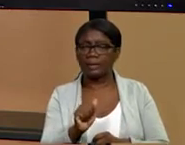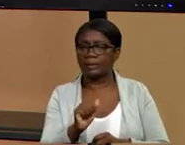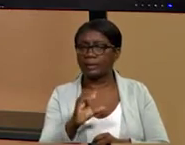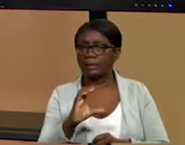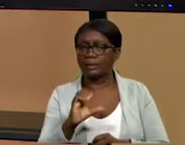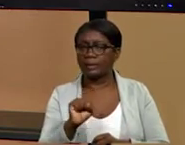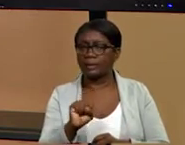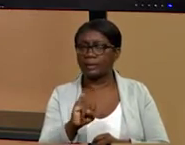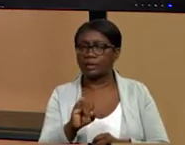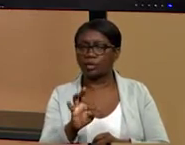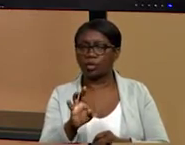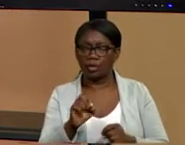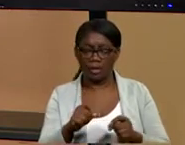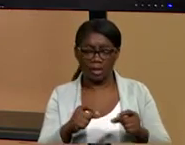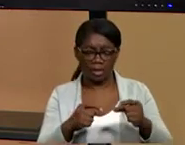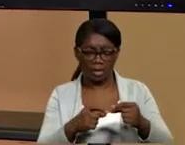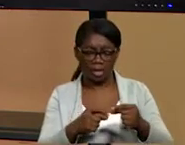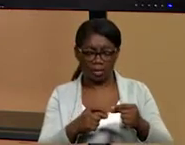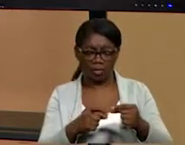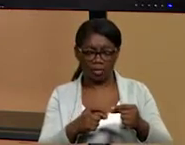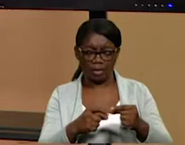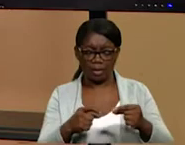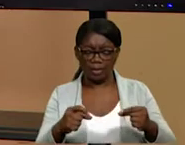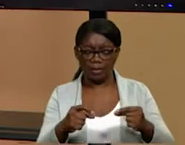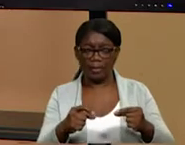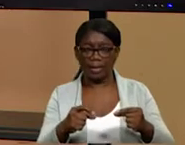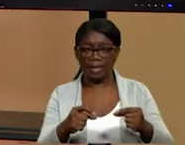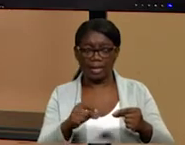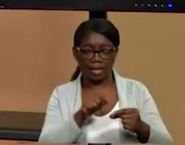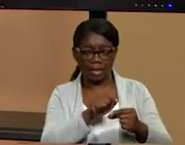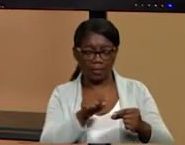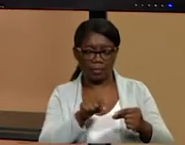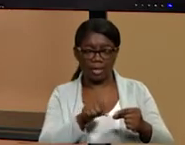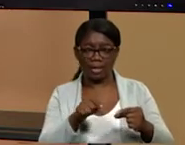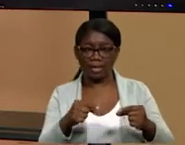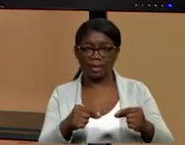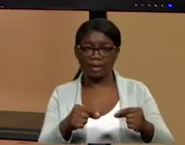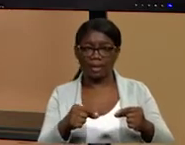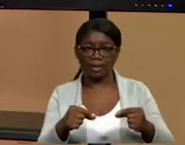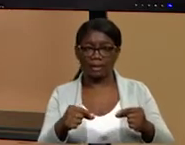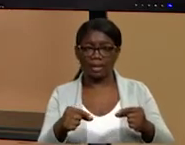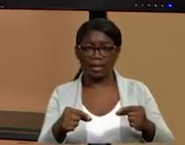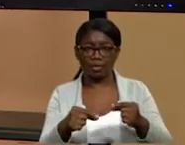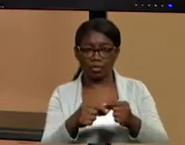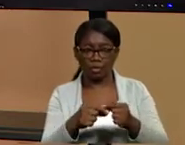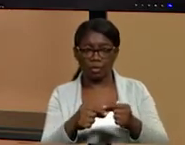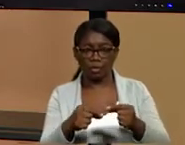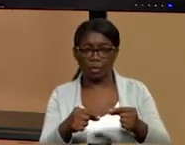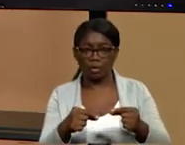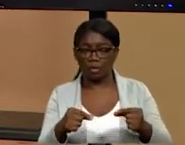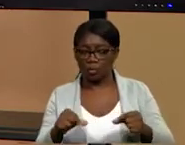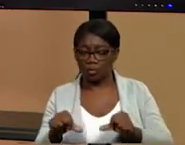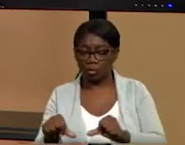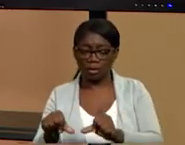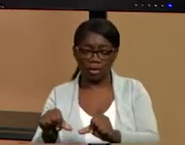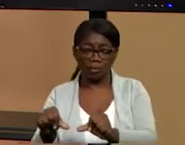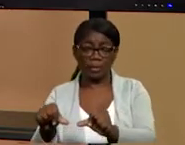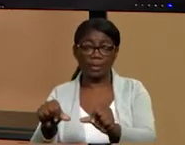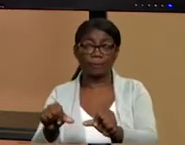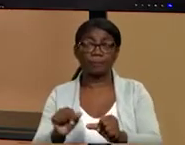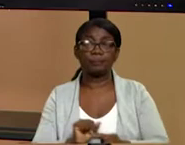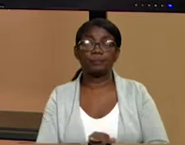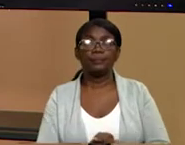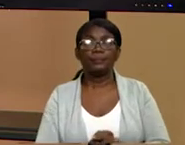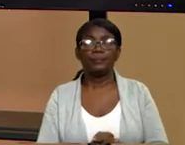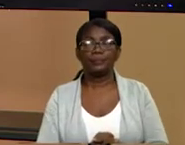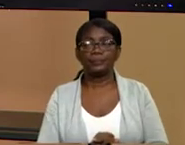dos placas están separadas del material dieléctrico. Si nos mide continuidad el capacitor, estamos